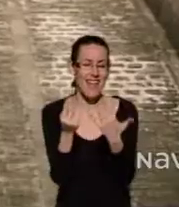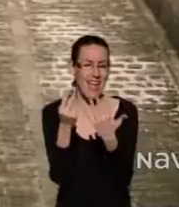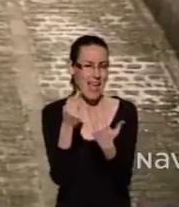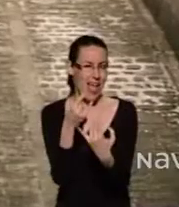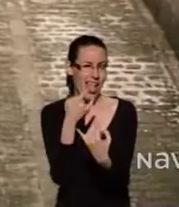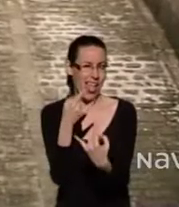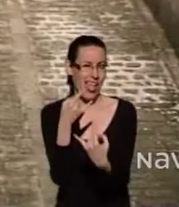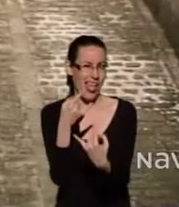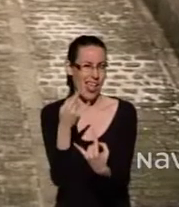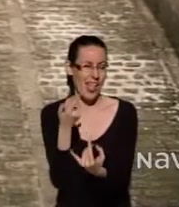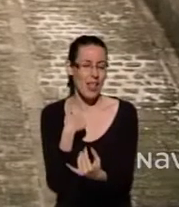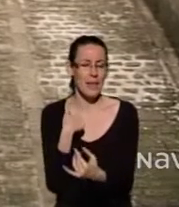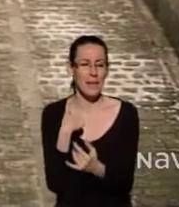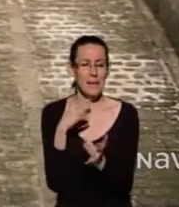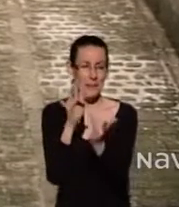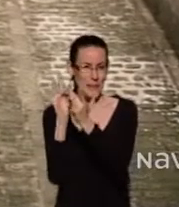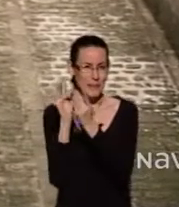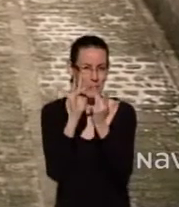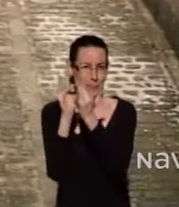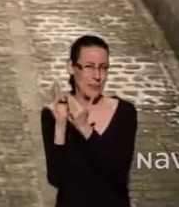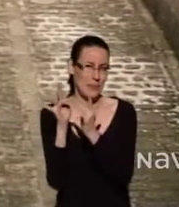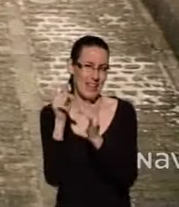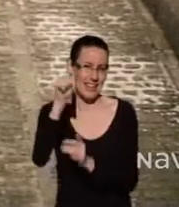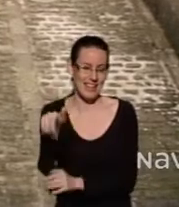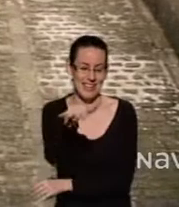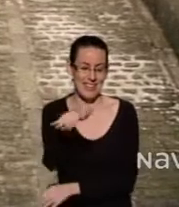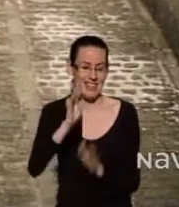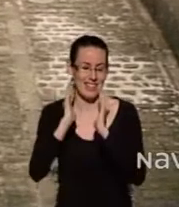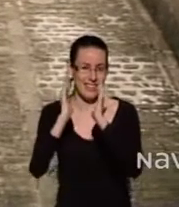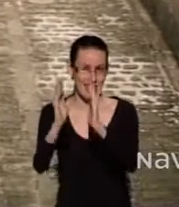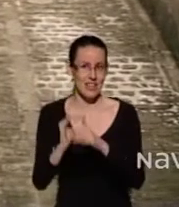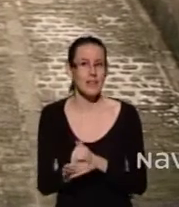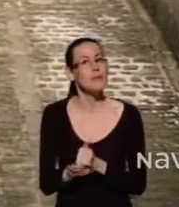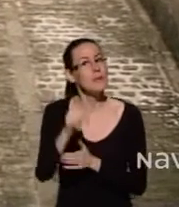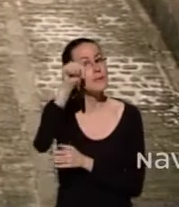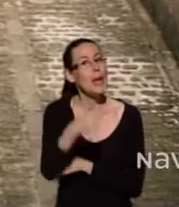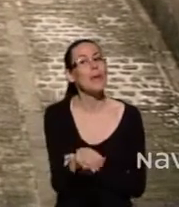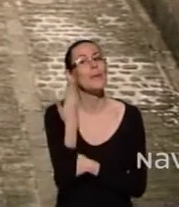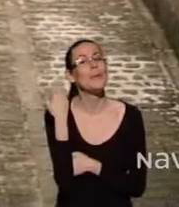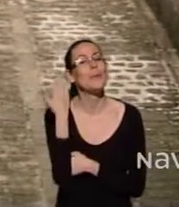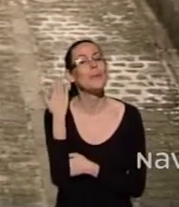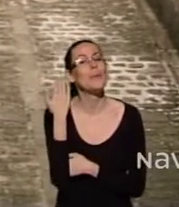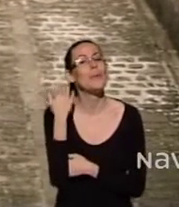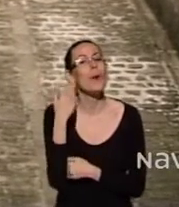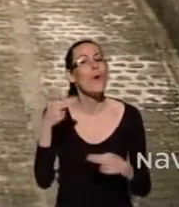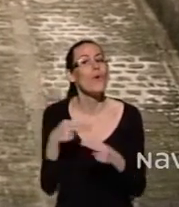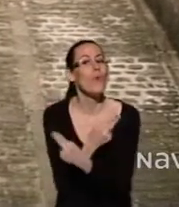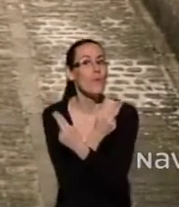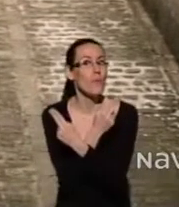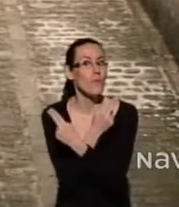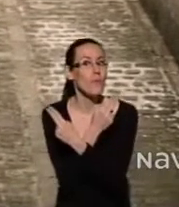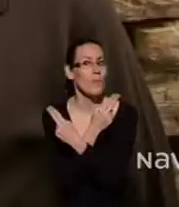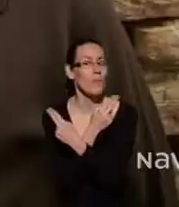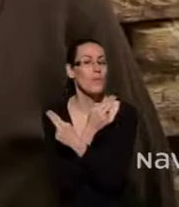fecha. Lo que pasa es que habéis tenido muy buenos maestros aquí en esta localidad, en Aibar, porque había un personaje famoso que era Pla, que era amigo de tu